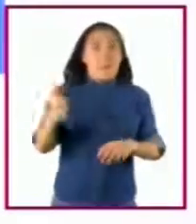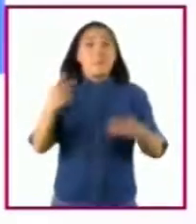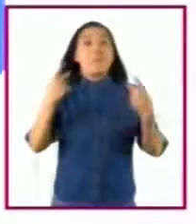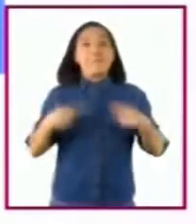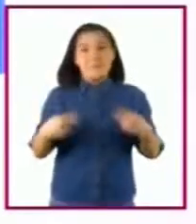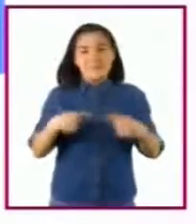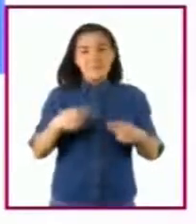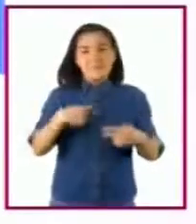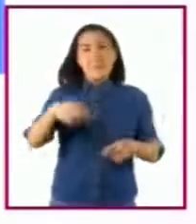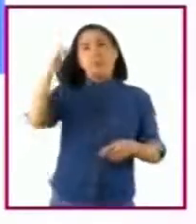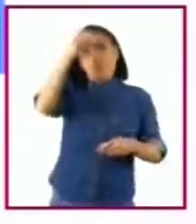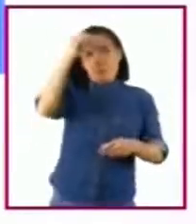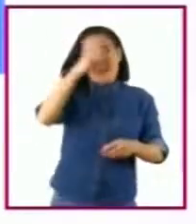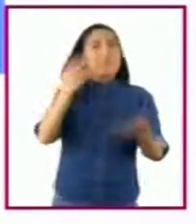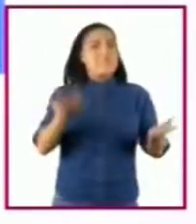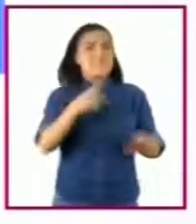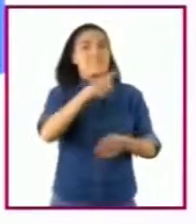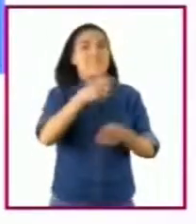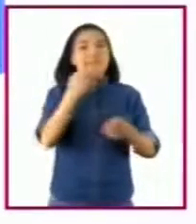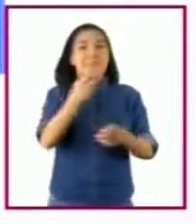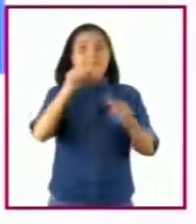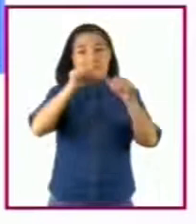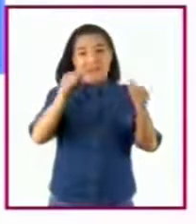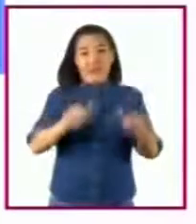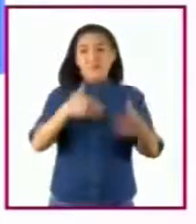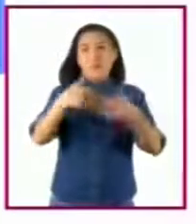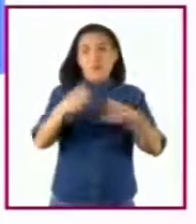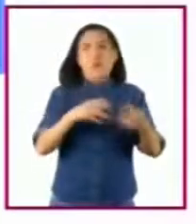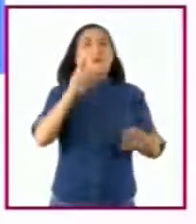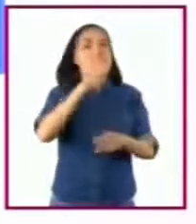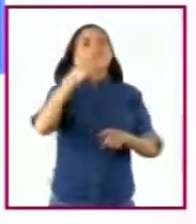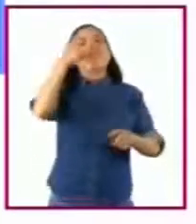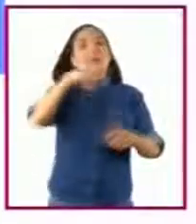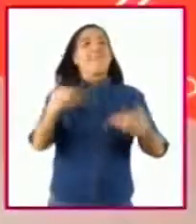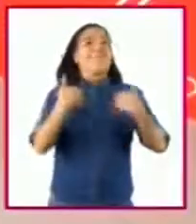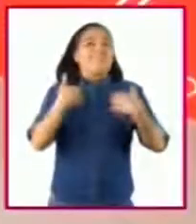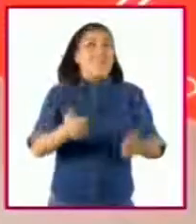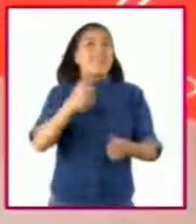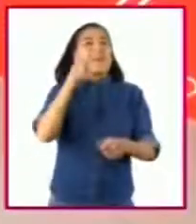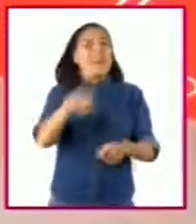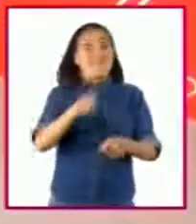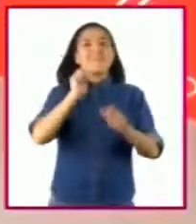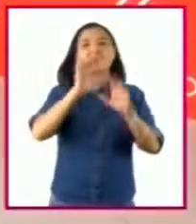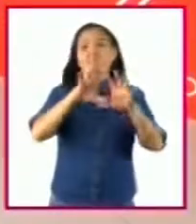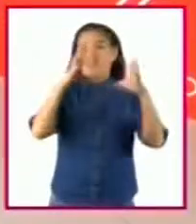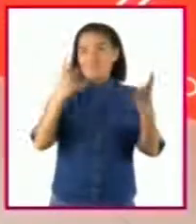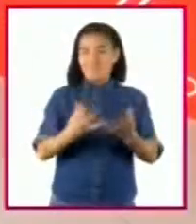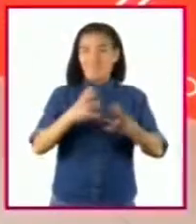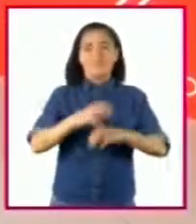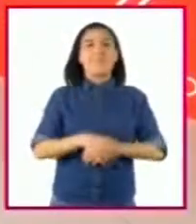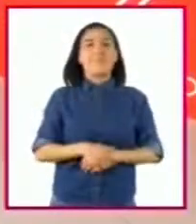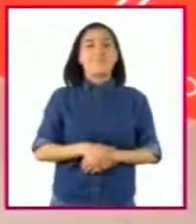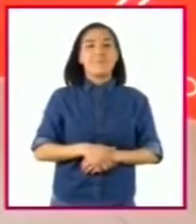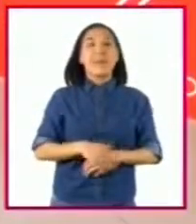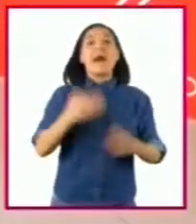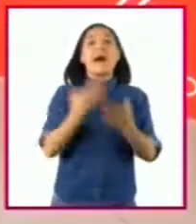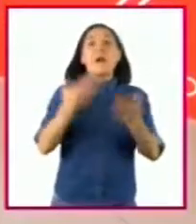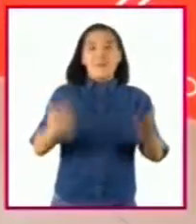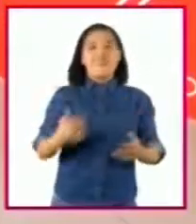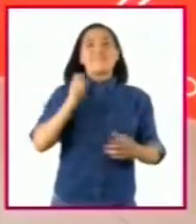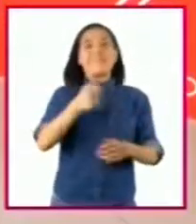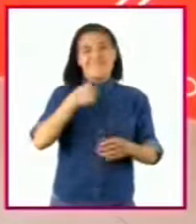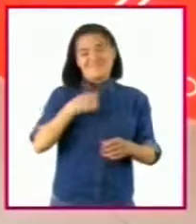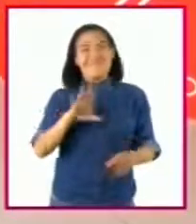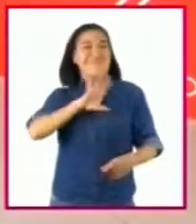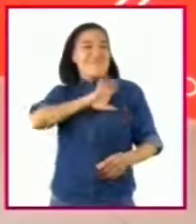consideran es un referente necesario para comprender el mundo de hoy. Ahora hablemos de una de mis artes